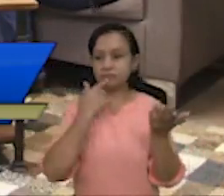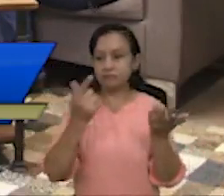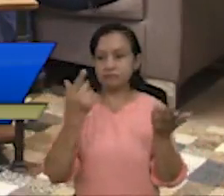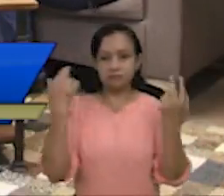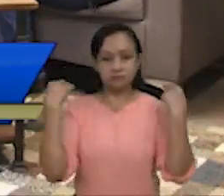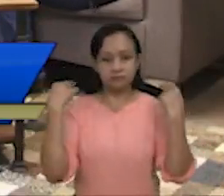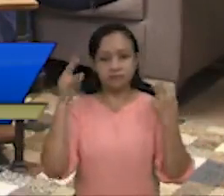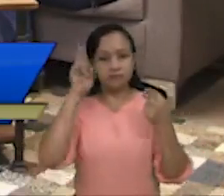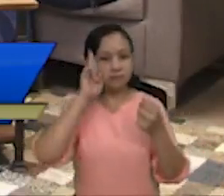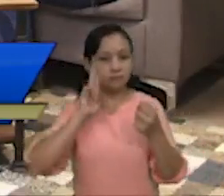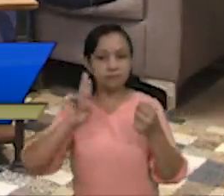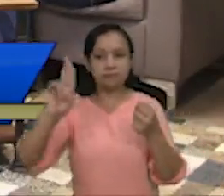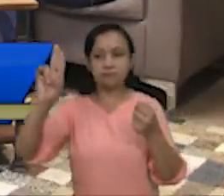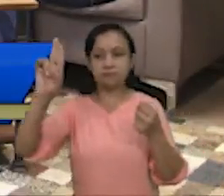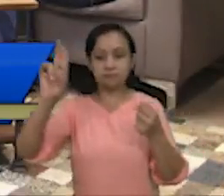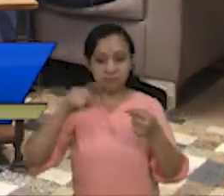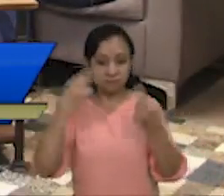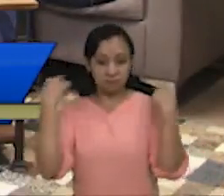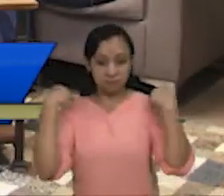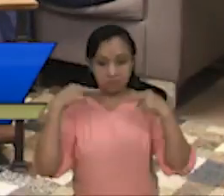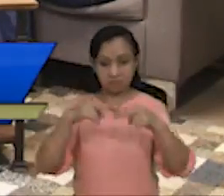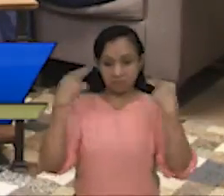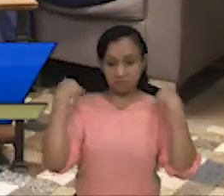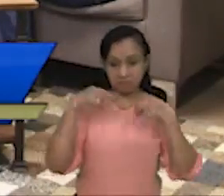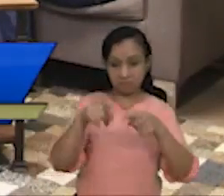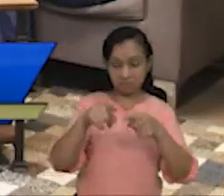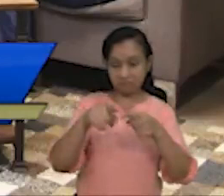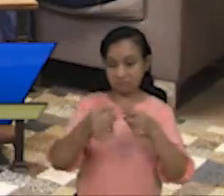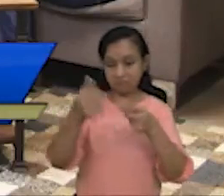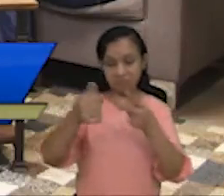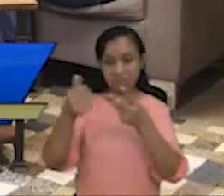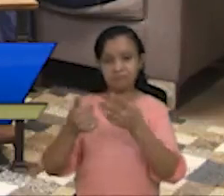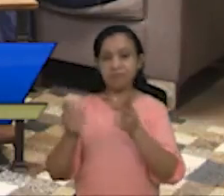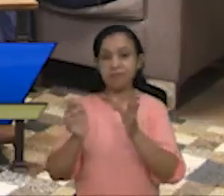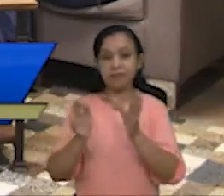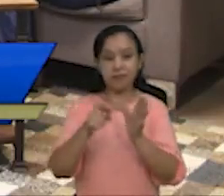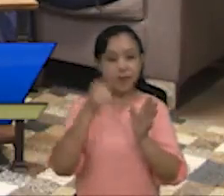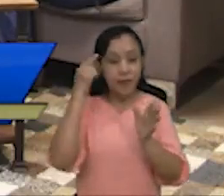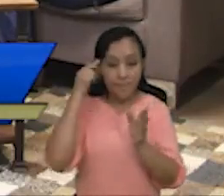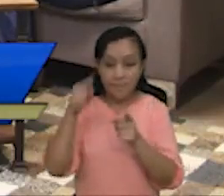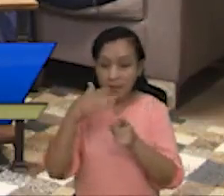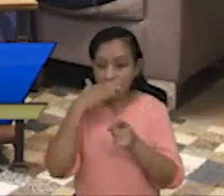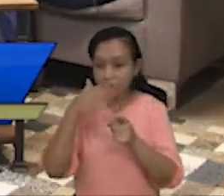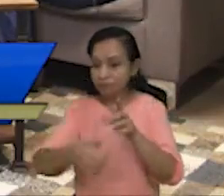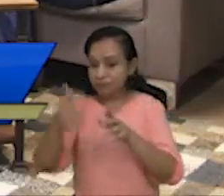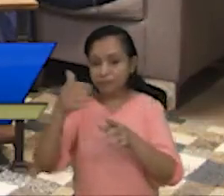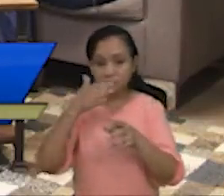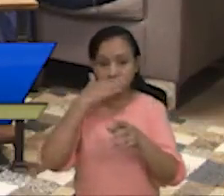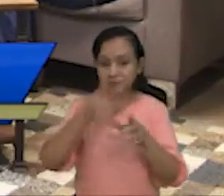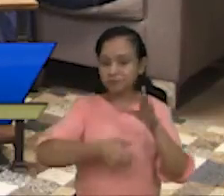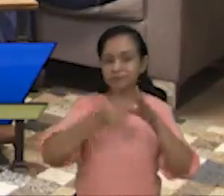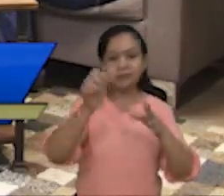universidades que purgaron a todos los profesores con enfoque, o por lo menos con un pensamiento sandinista, o con